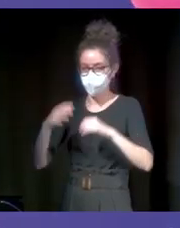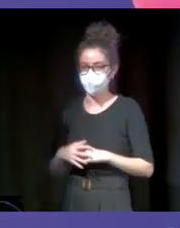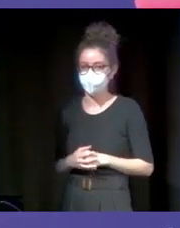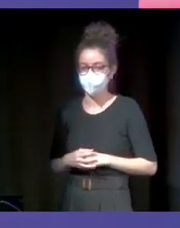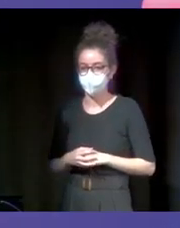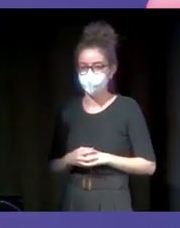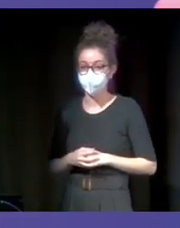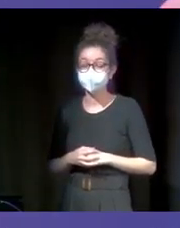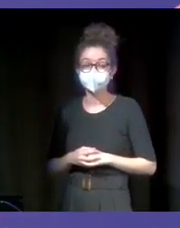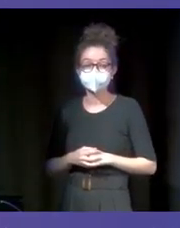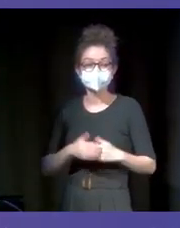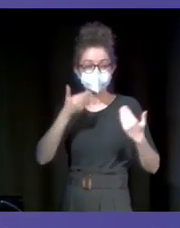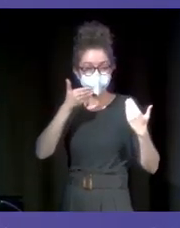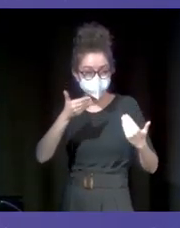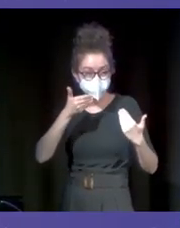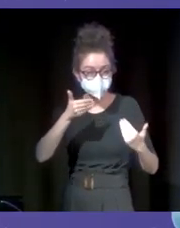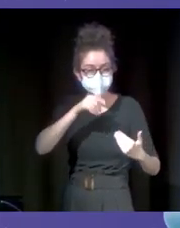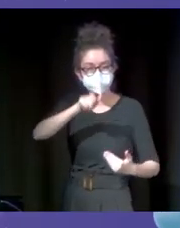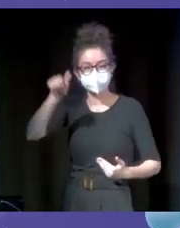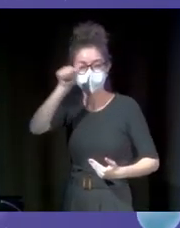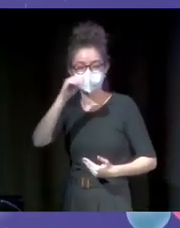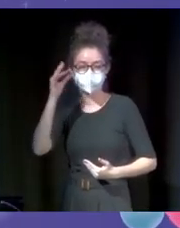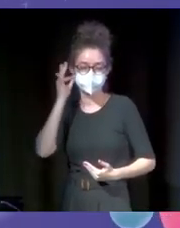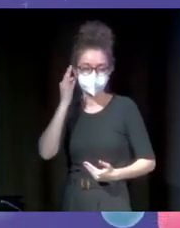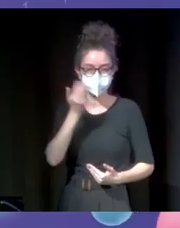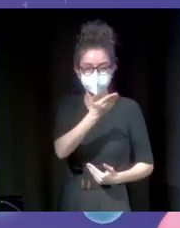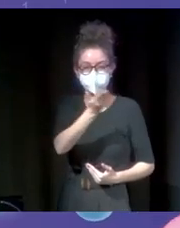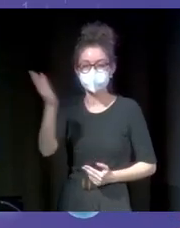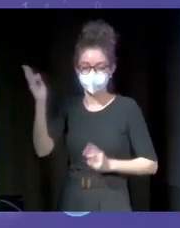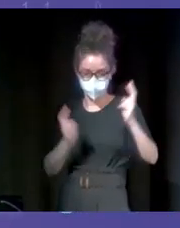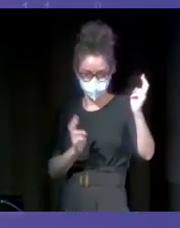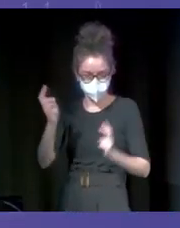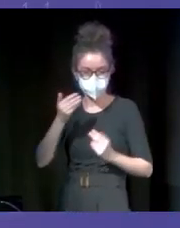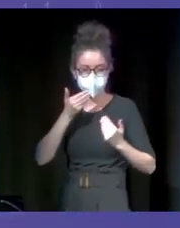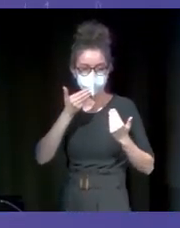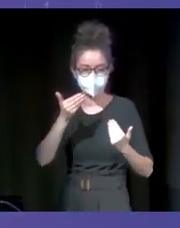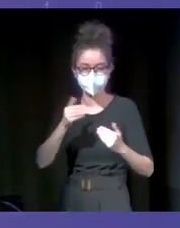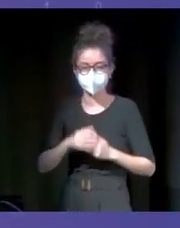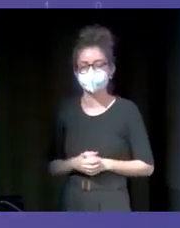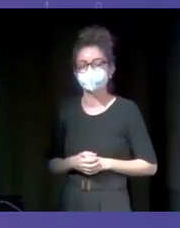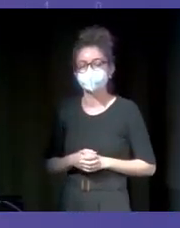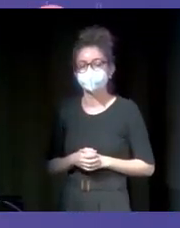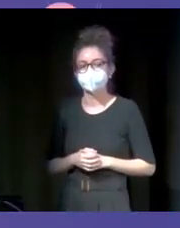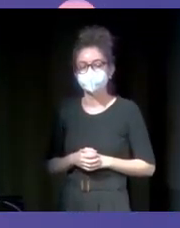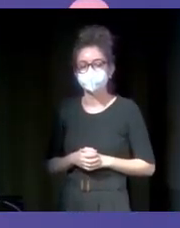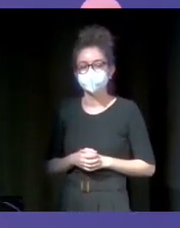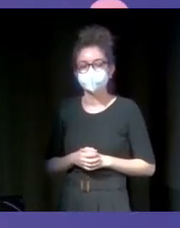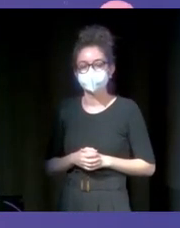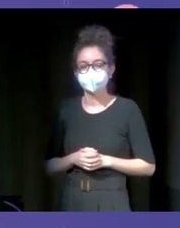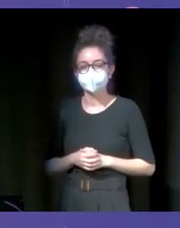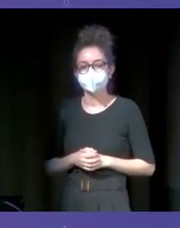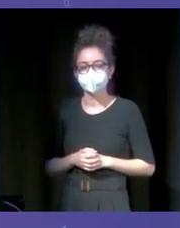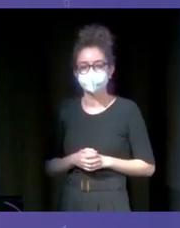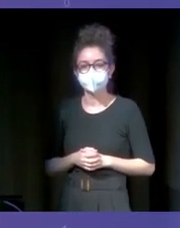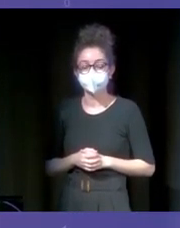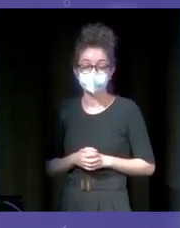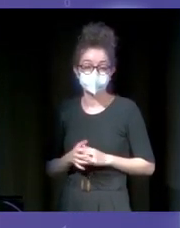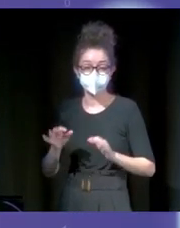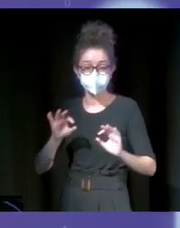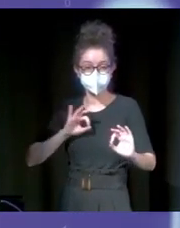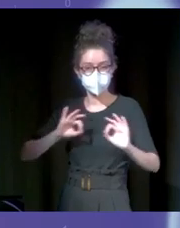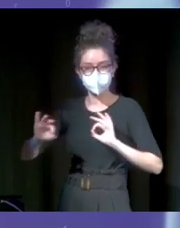bueno muchas gracias a todos y todas por acompañarnos hoy siempre decir y comienzo diciendo que este teatro guimerá